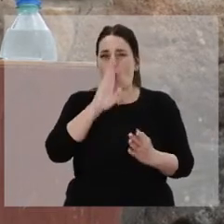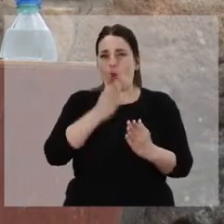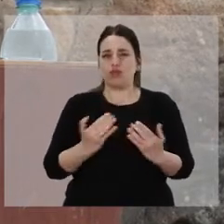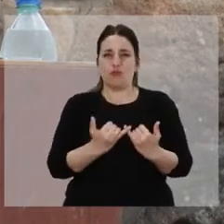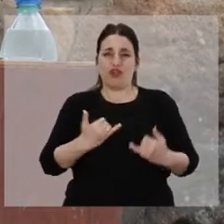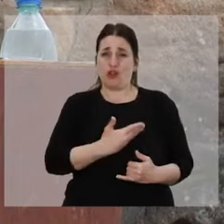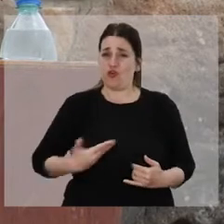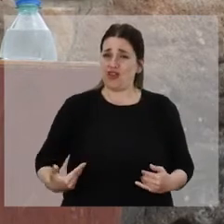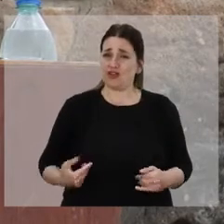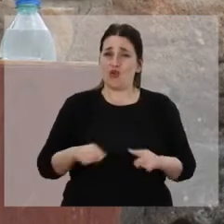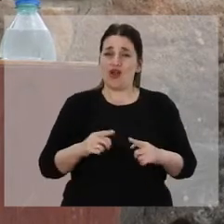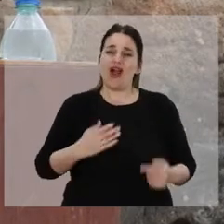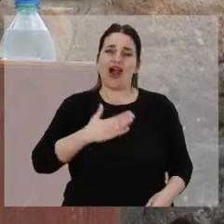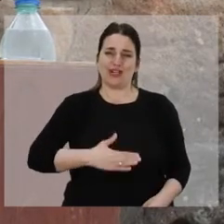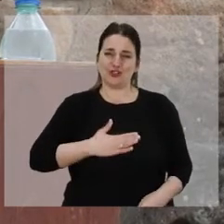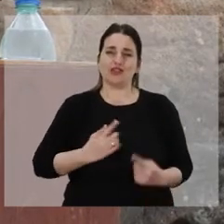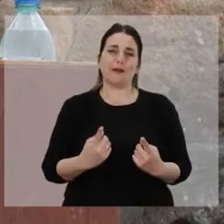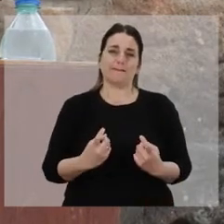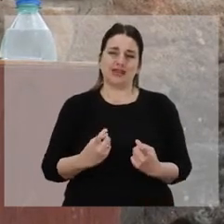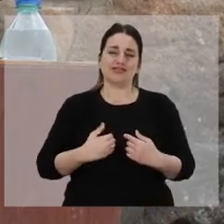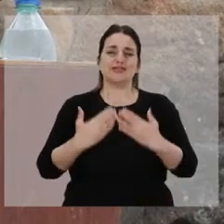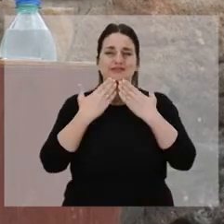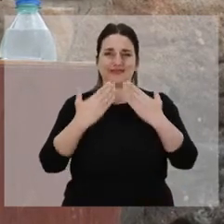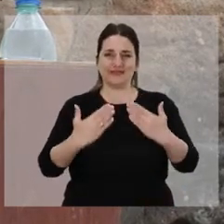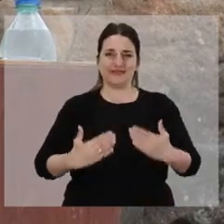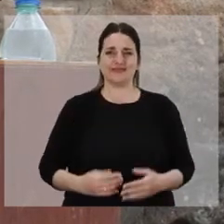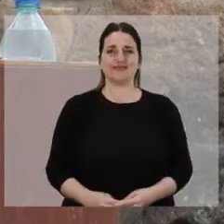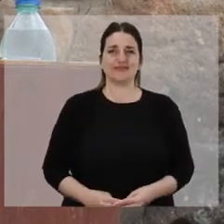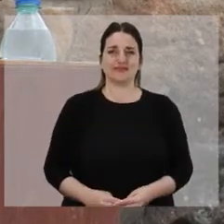primer día como el último. Estamos, como se dice en campaña, a las órdenes. Muchas gracias.